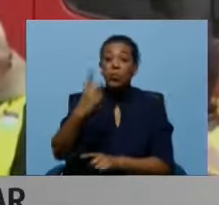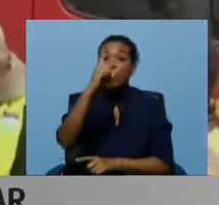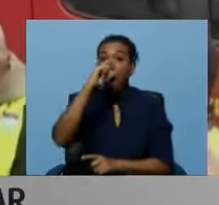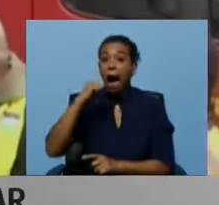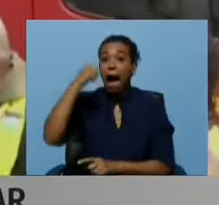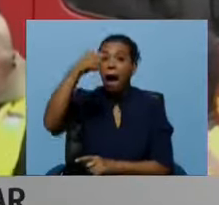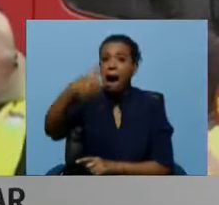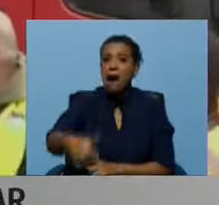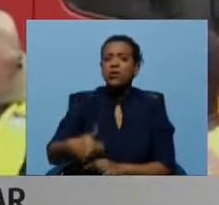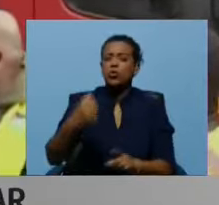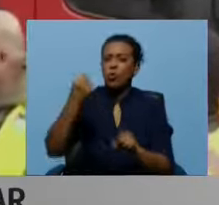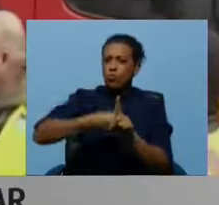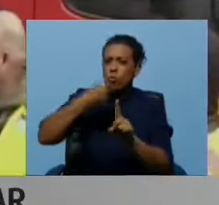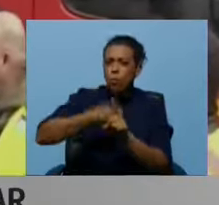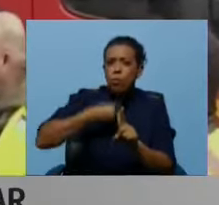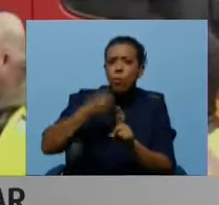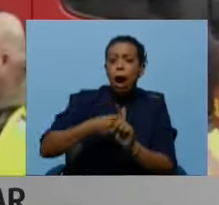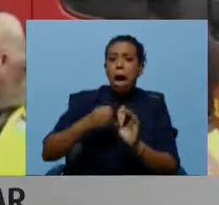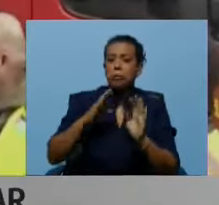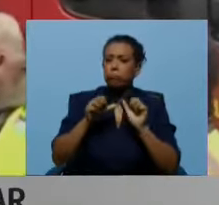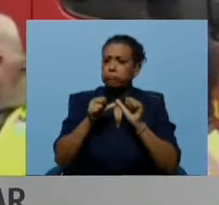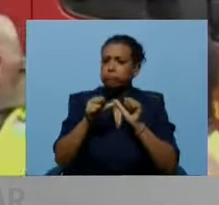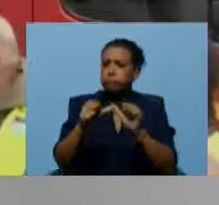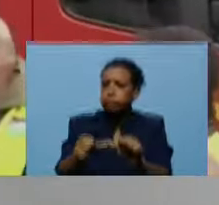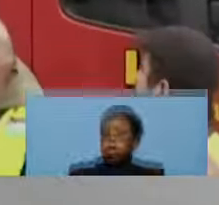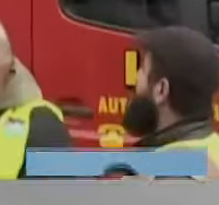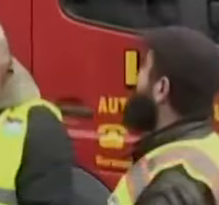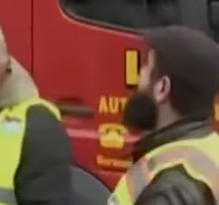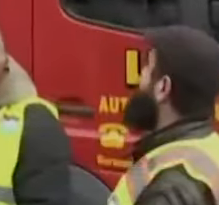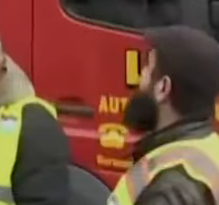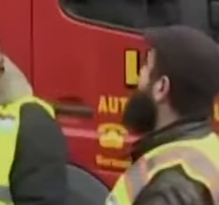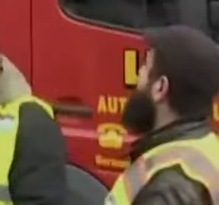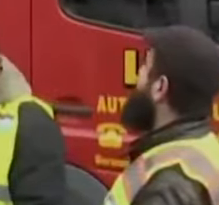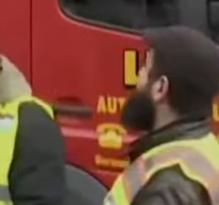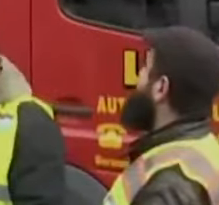los ataques violentos ininterrumpidos.